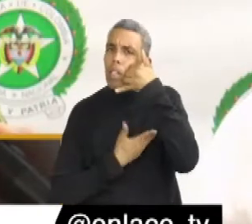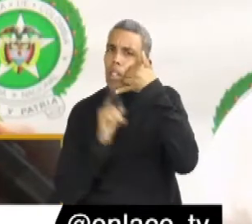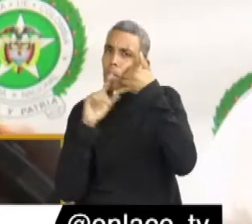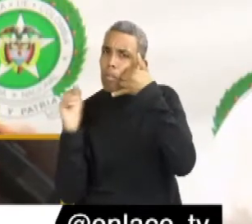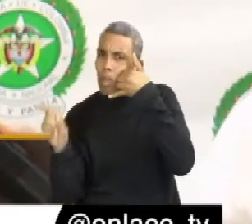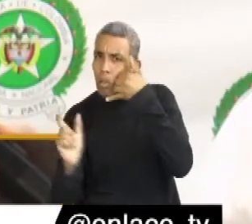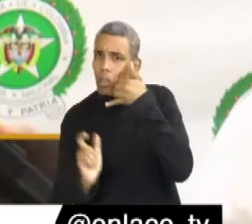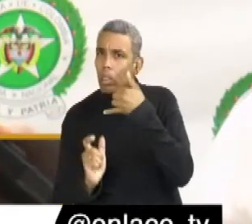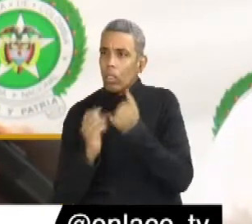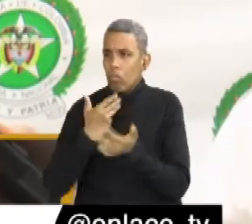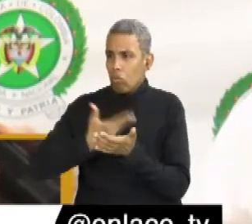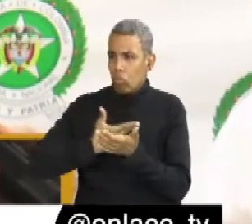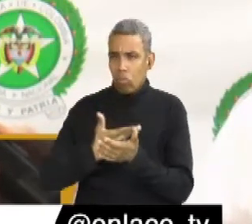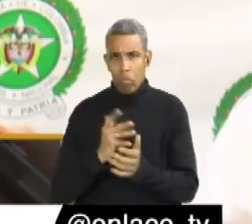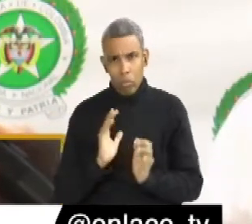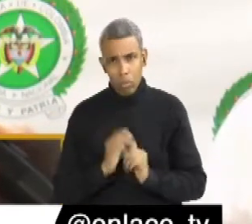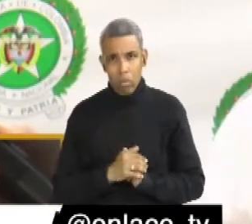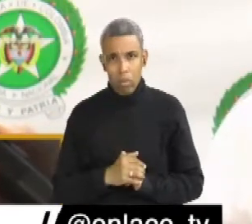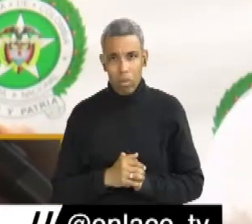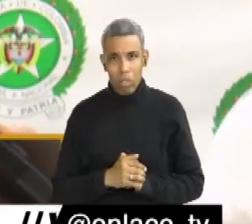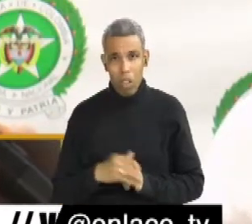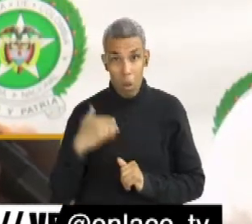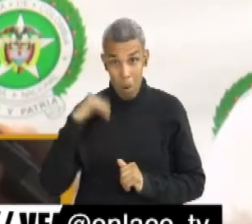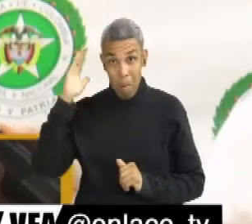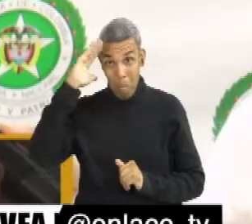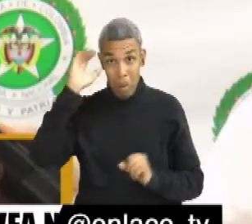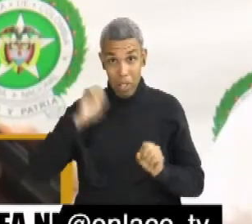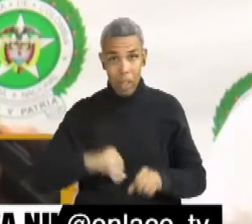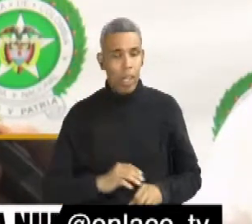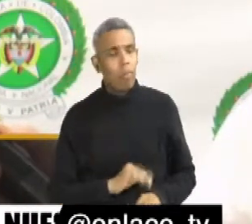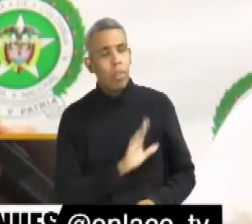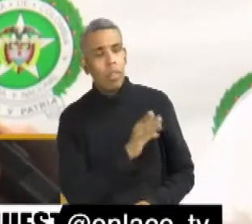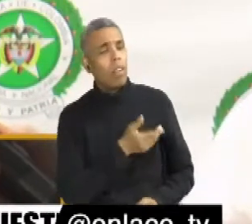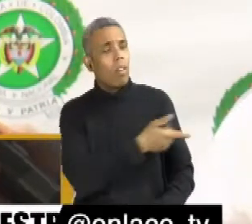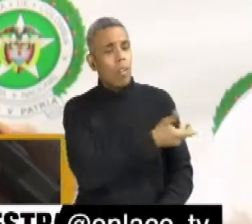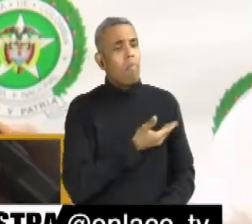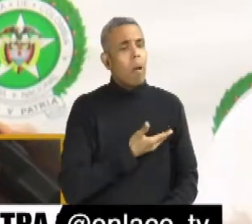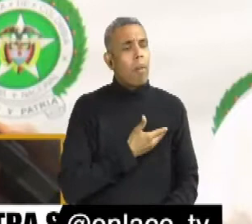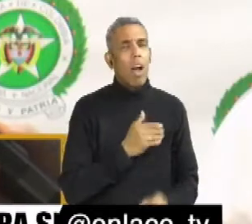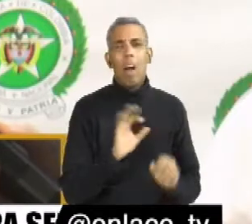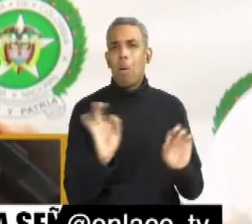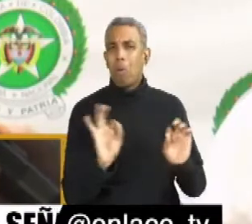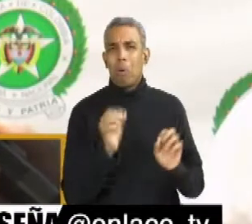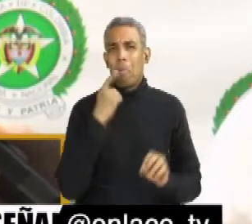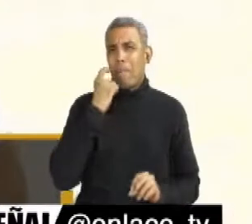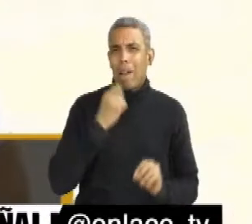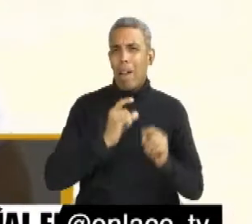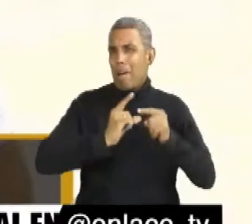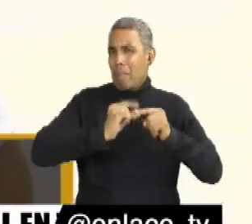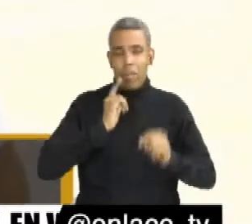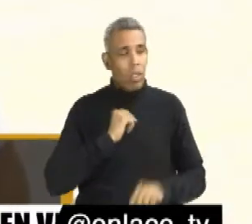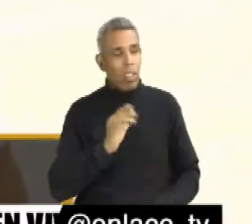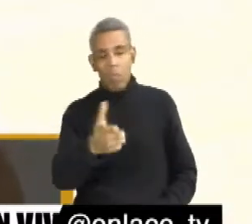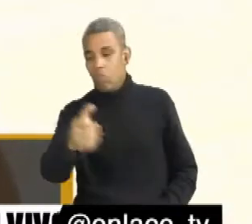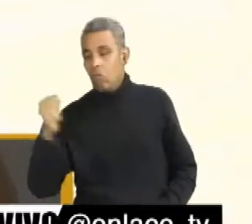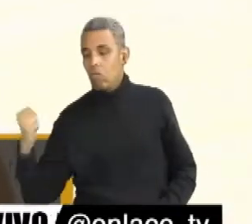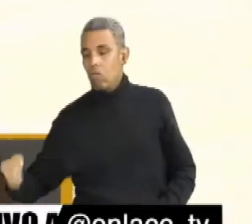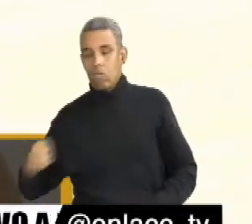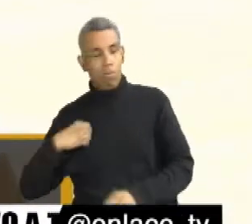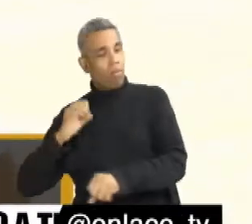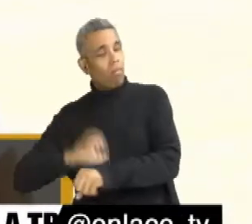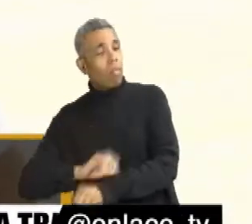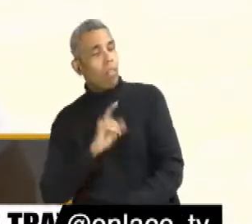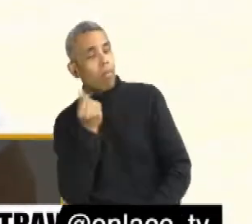en ningún momento pide dinero ni nada de esas cosas, entonces para que no se vean abocados a este tema. La familia que